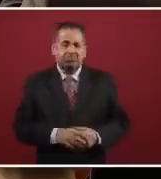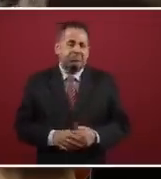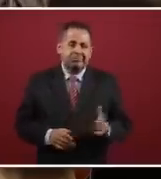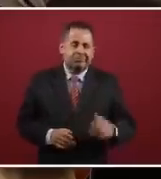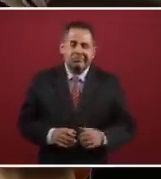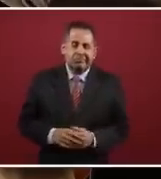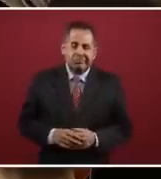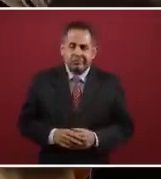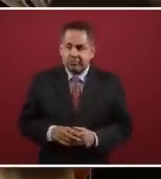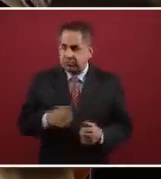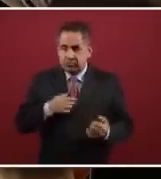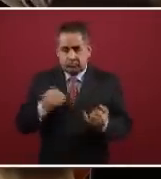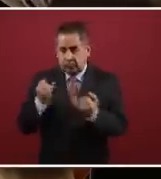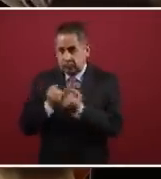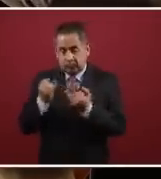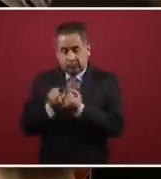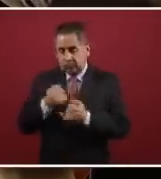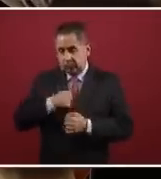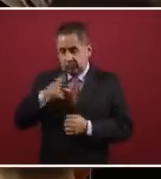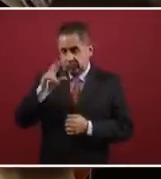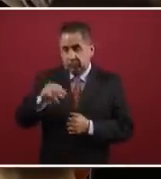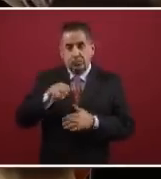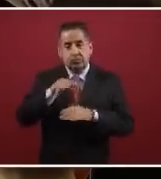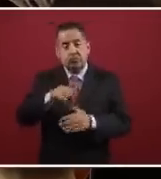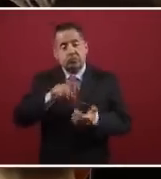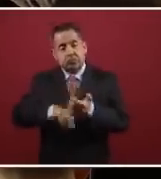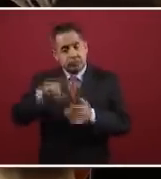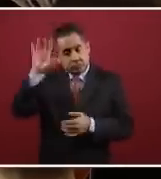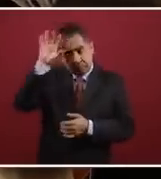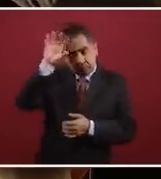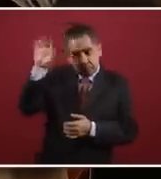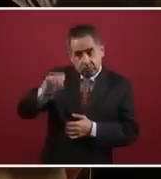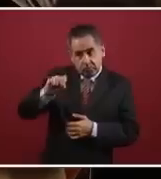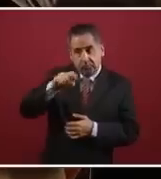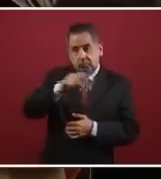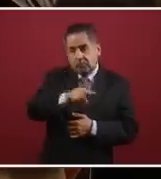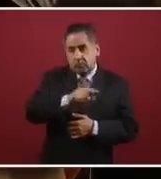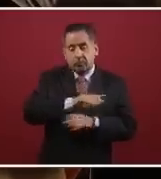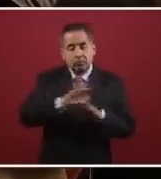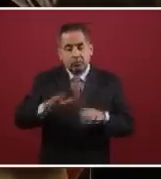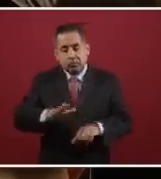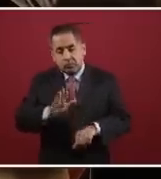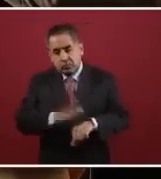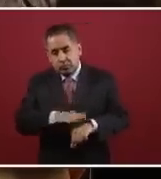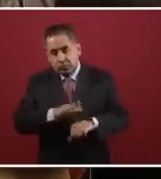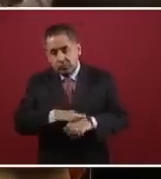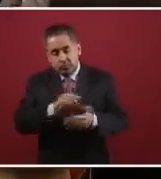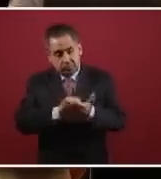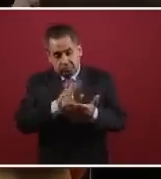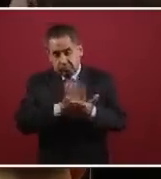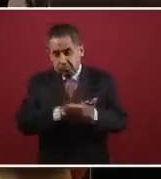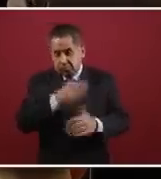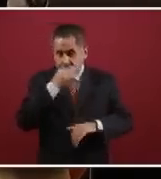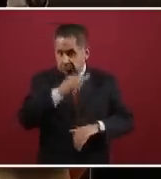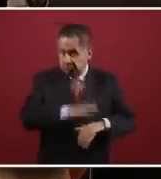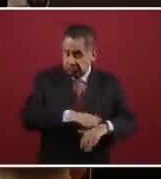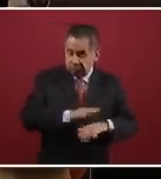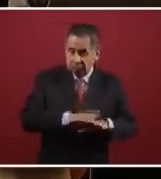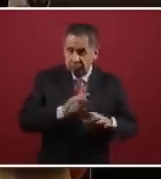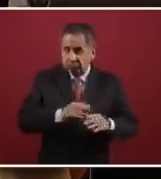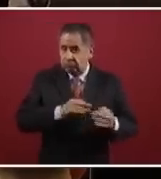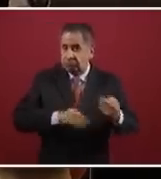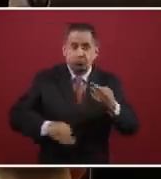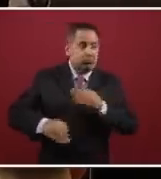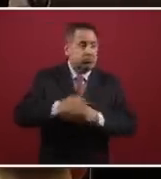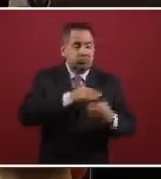Entonces, no somos iguales. En el caso de Morelos, queda para la conciencia de